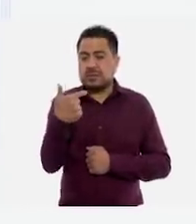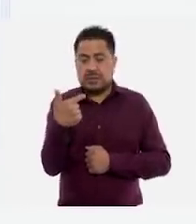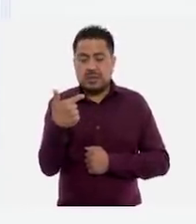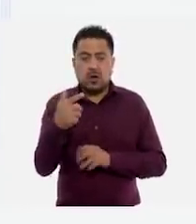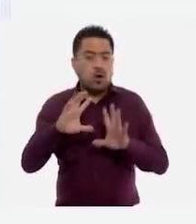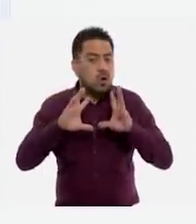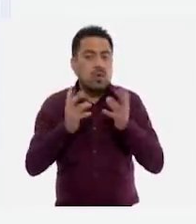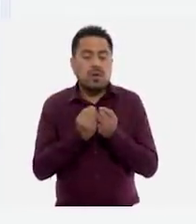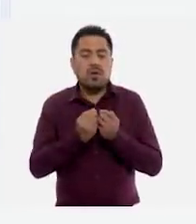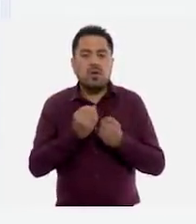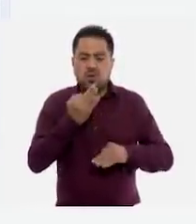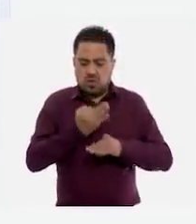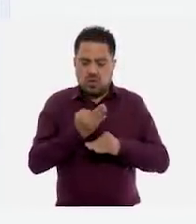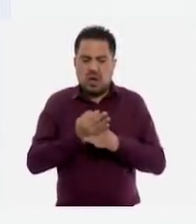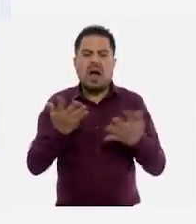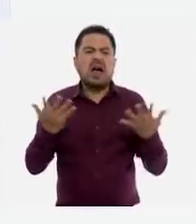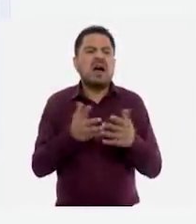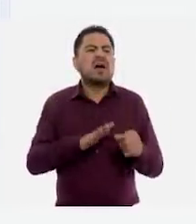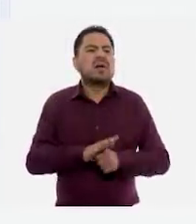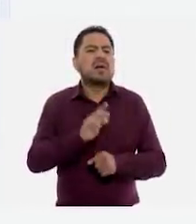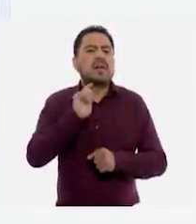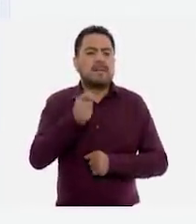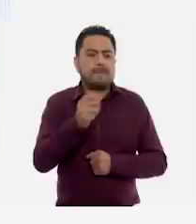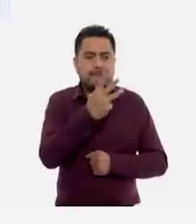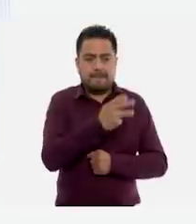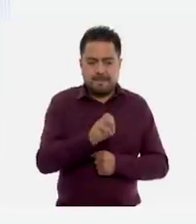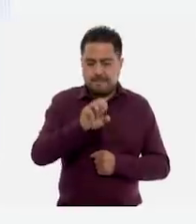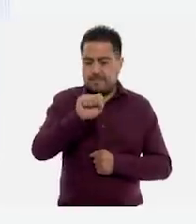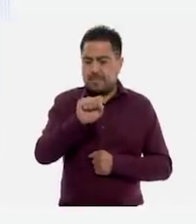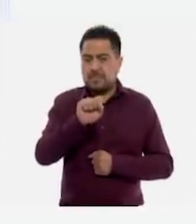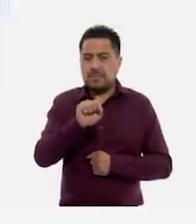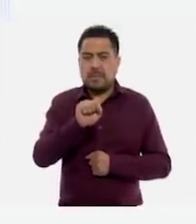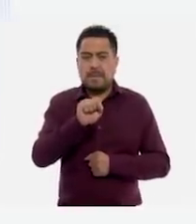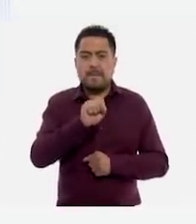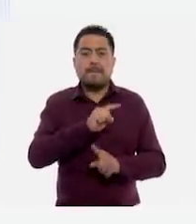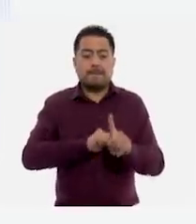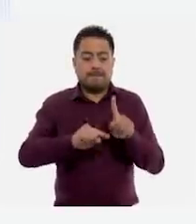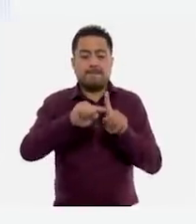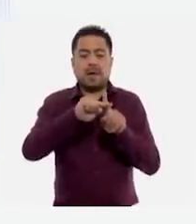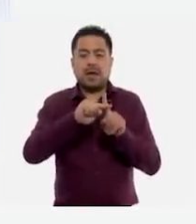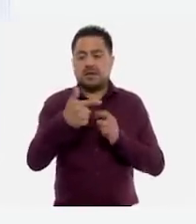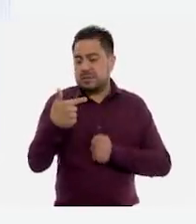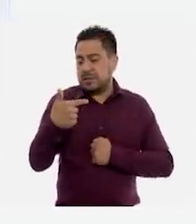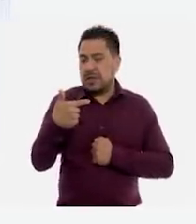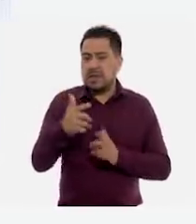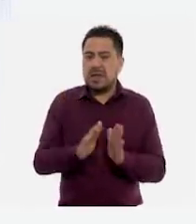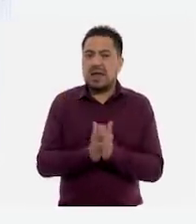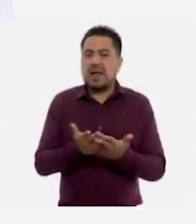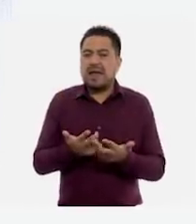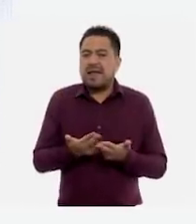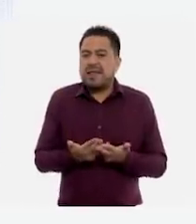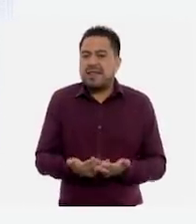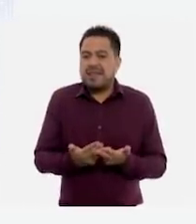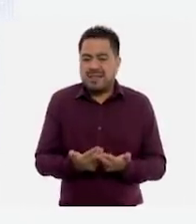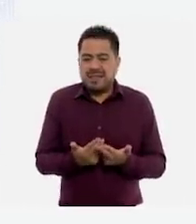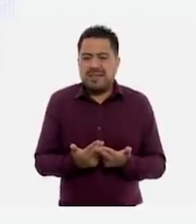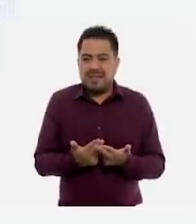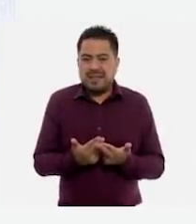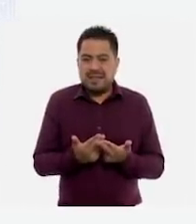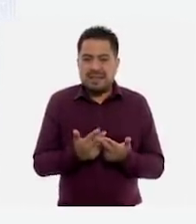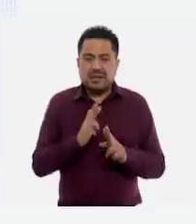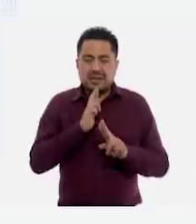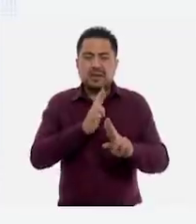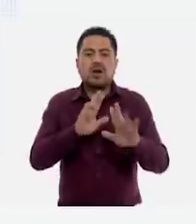367, entonces lo que vamos a hacer es a 360 le sumamos los 7 libros que le sobran y